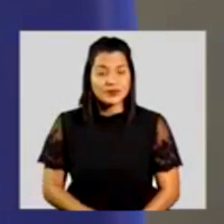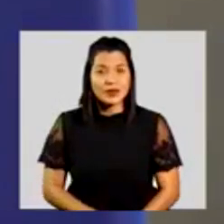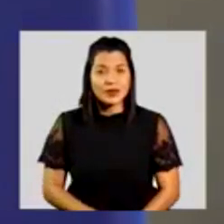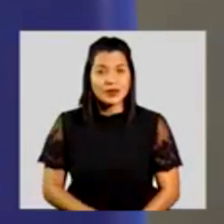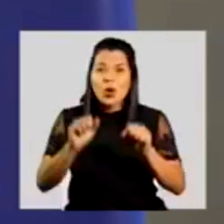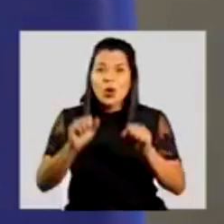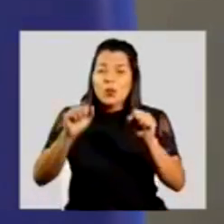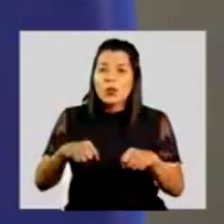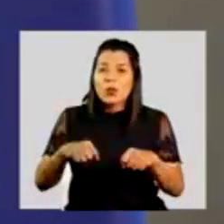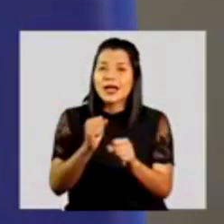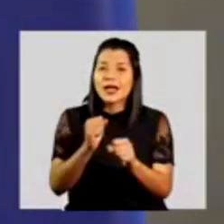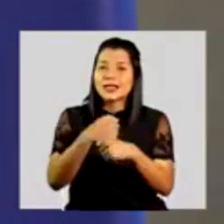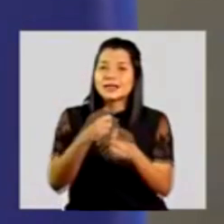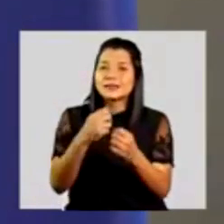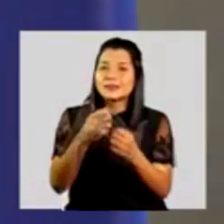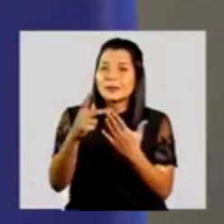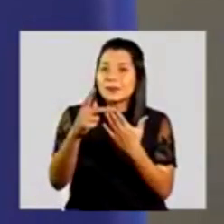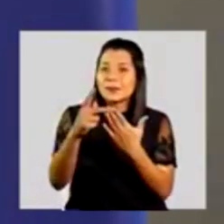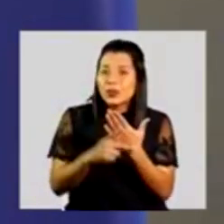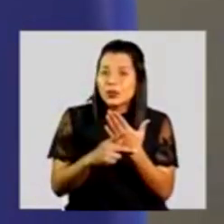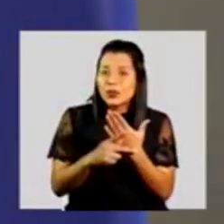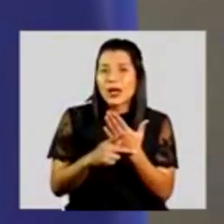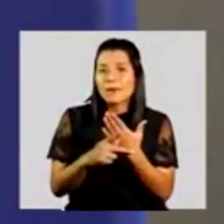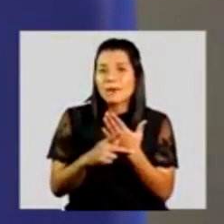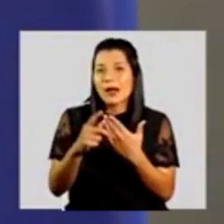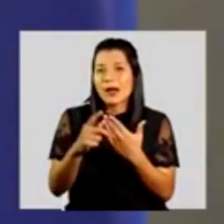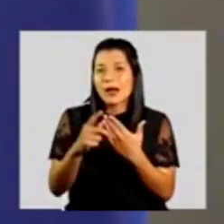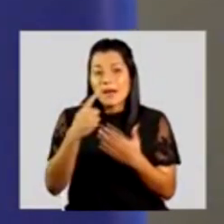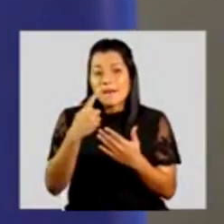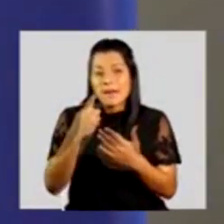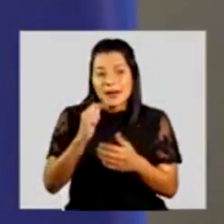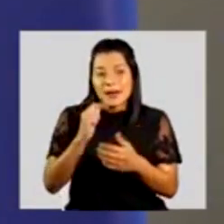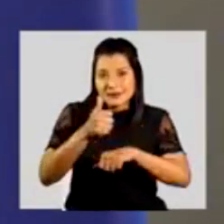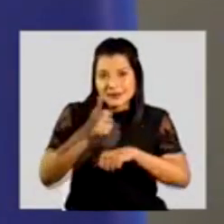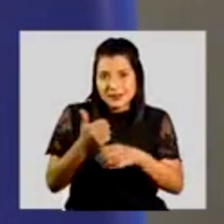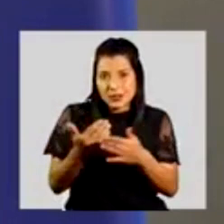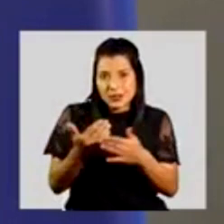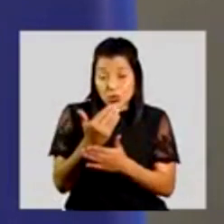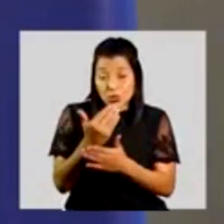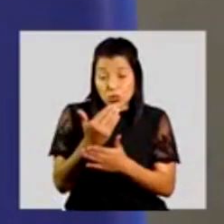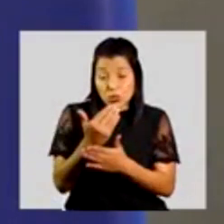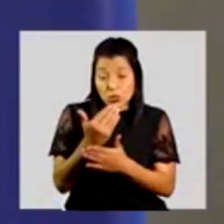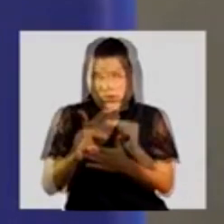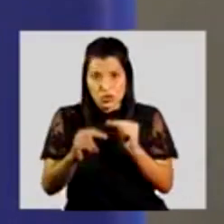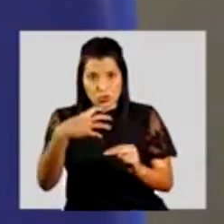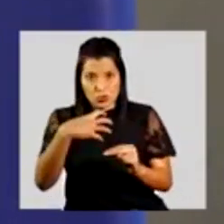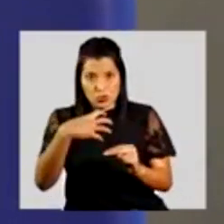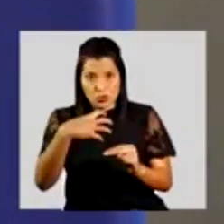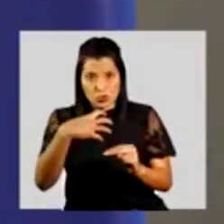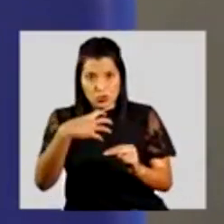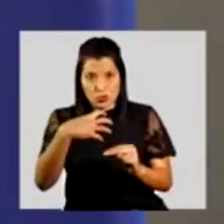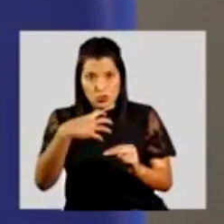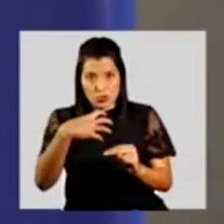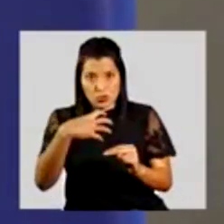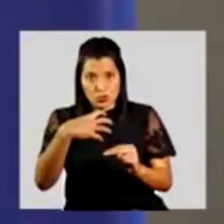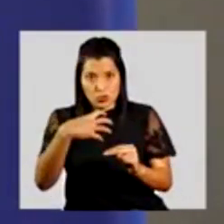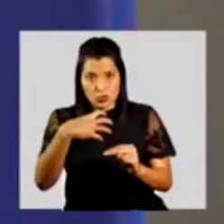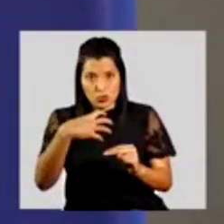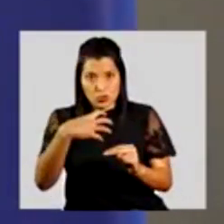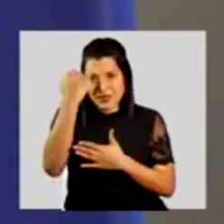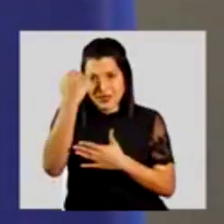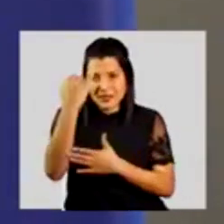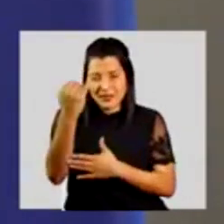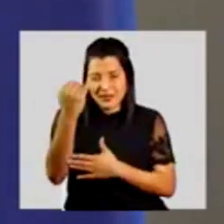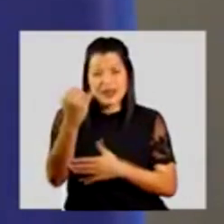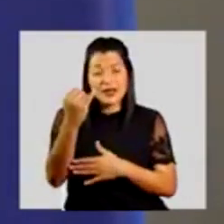un programa de emprendimiento es toda una innovación, pero que nos lleva